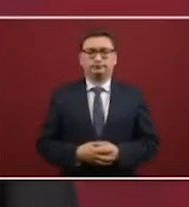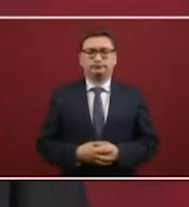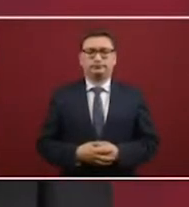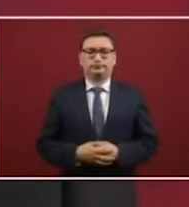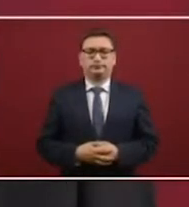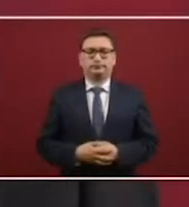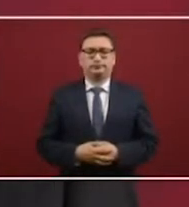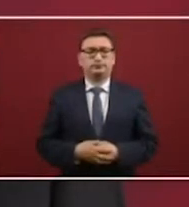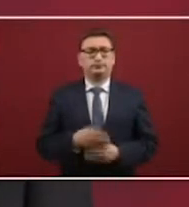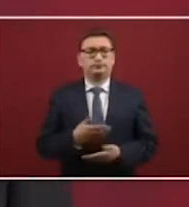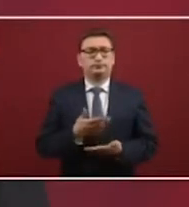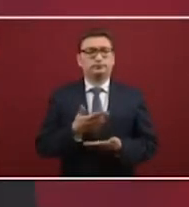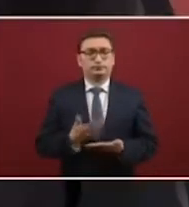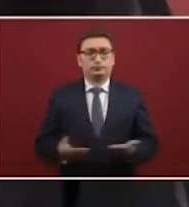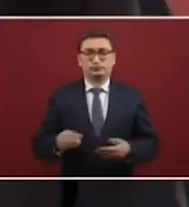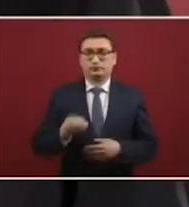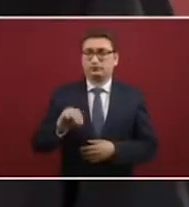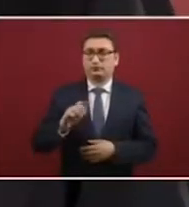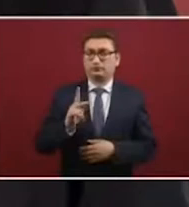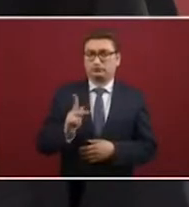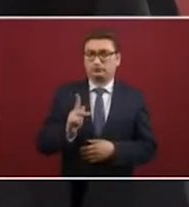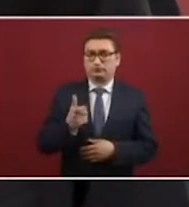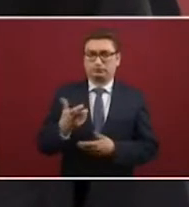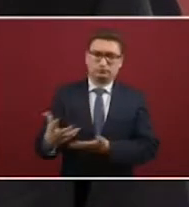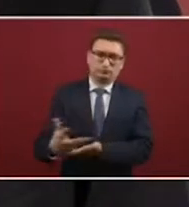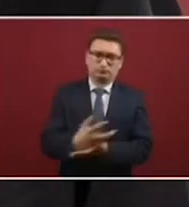los ministerios públicos